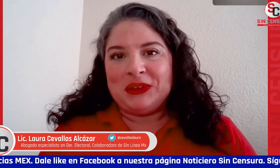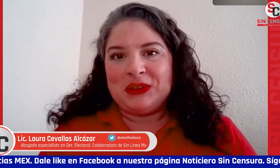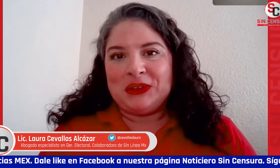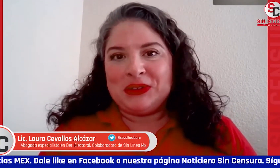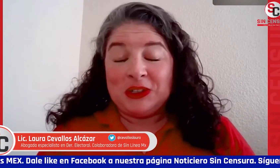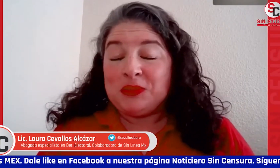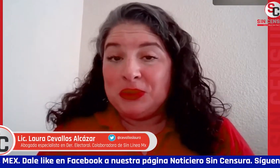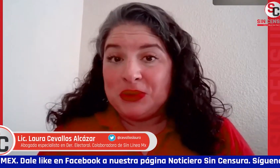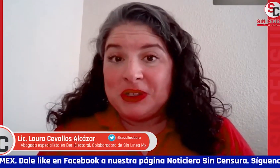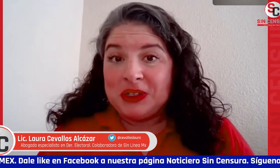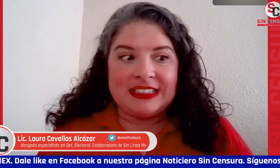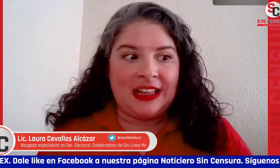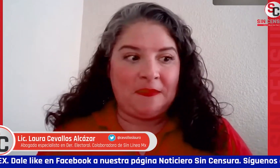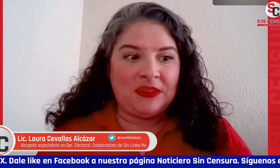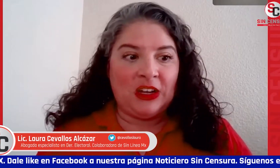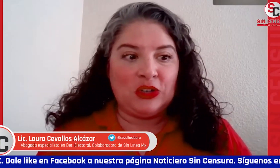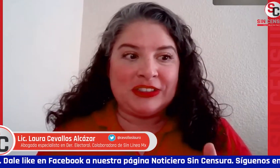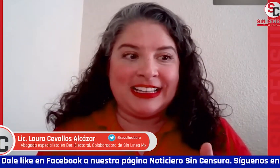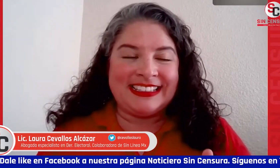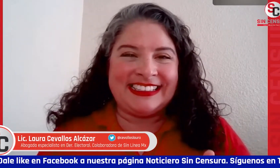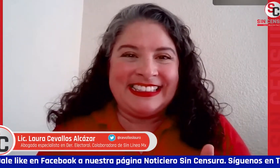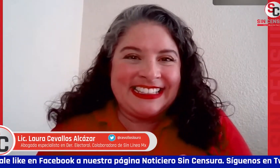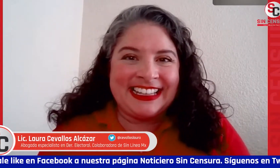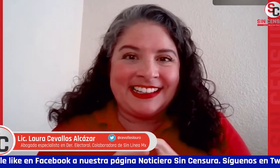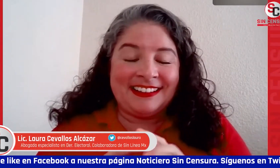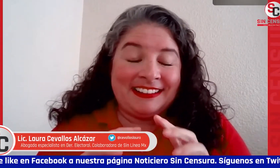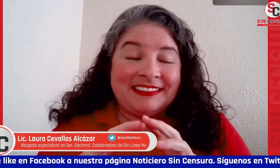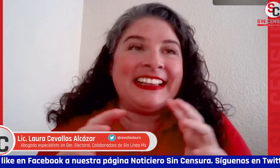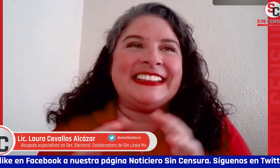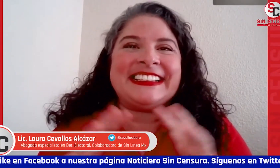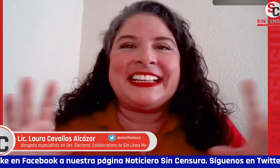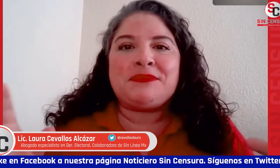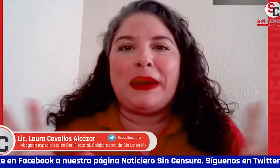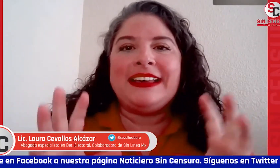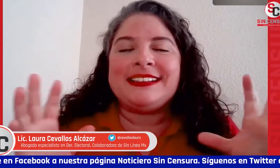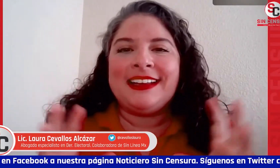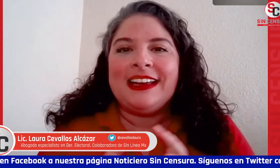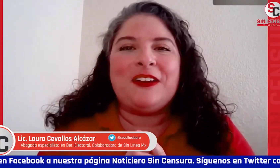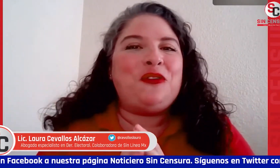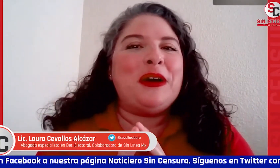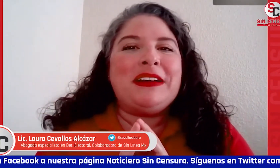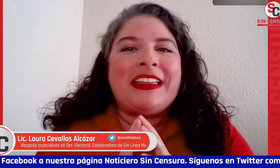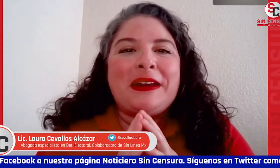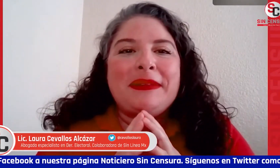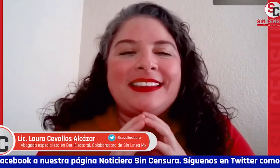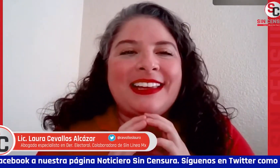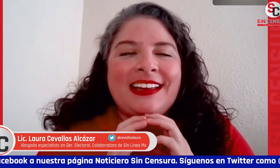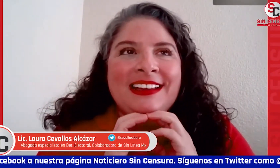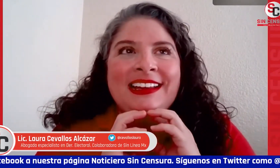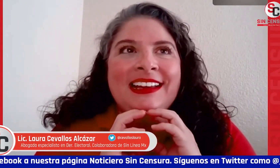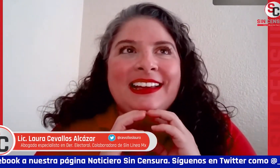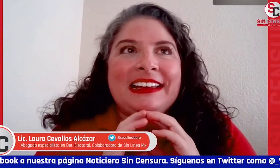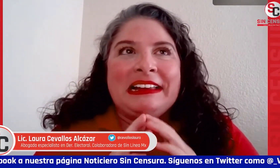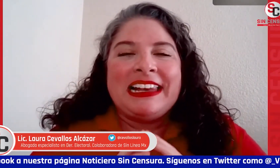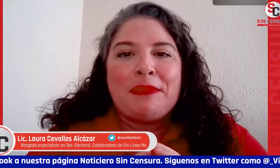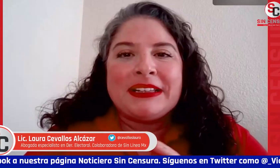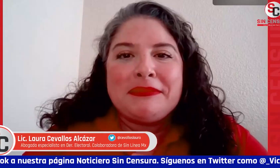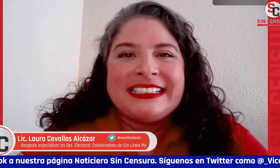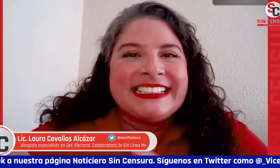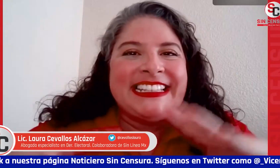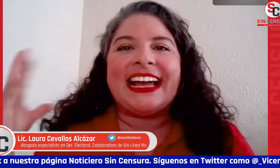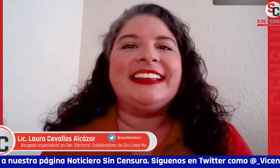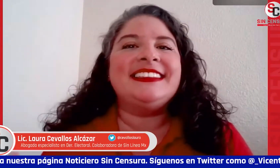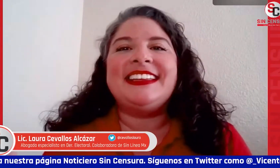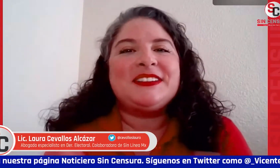desde dos puntos de vista. Los que de este space que fue verdaderamente la parte